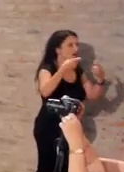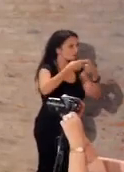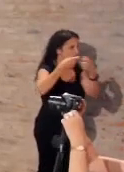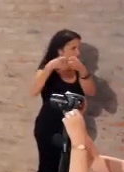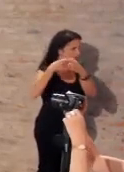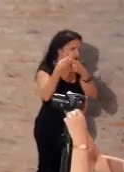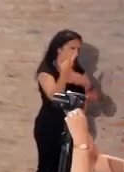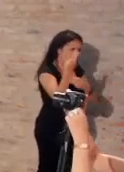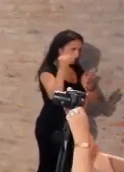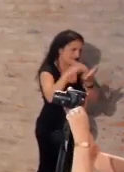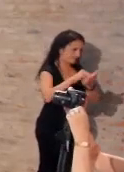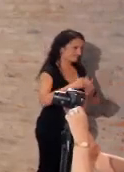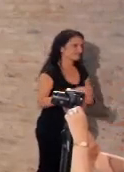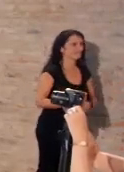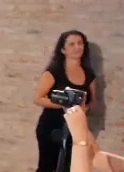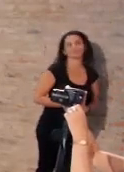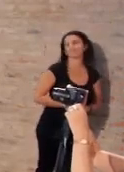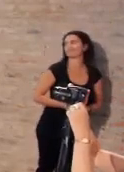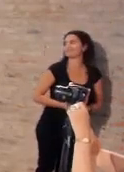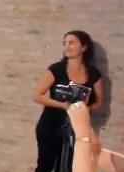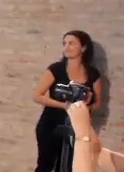ahora con la proyección